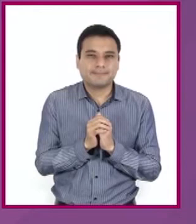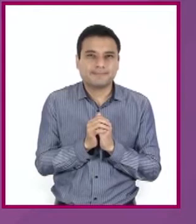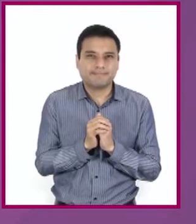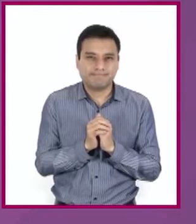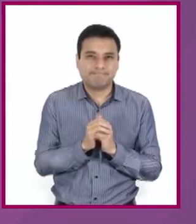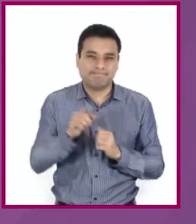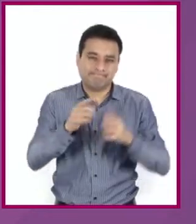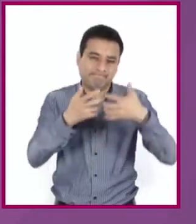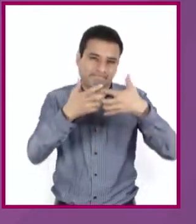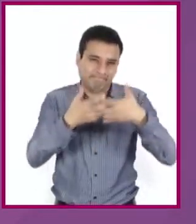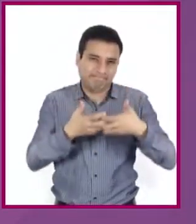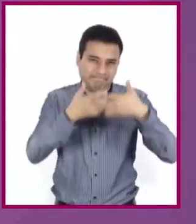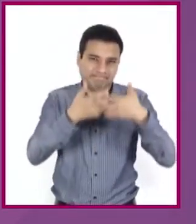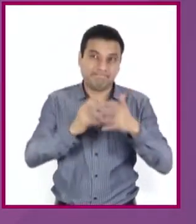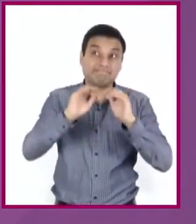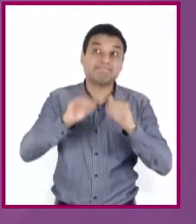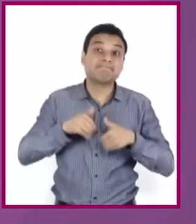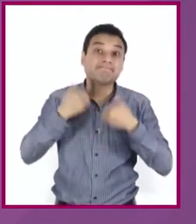la planta.